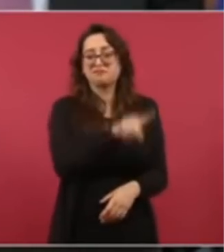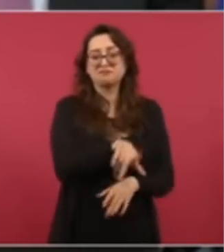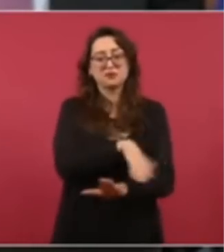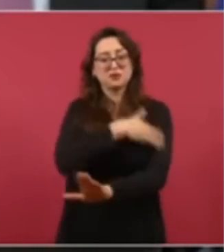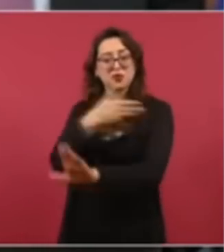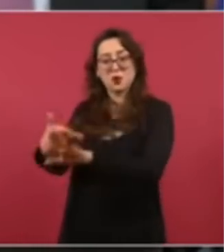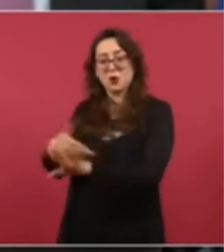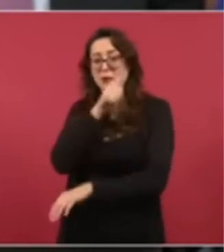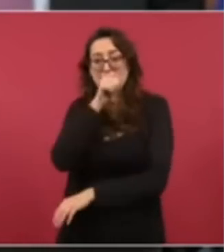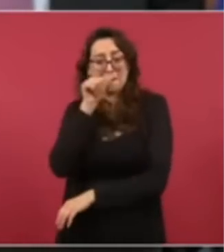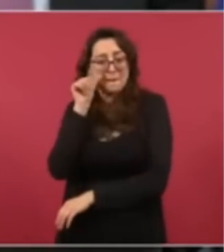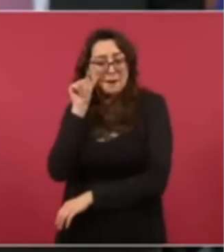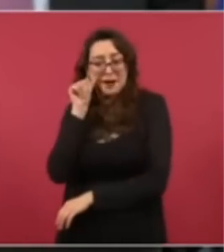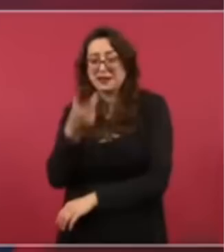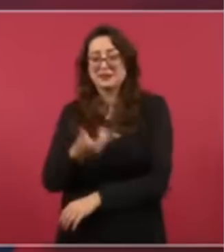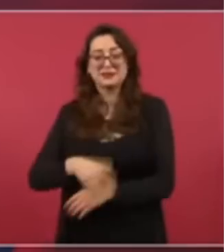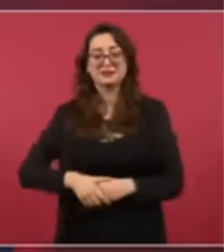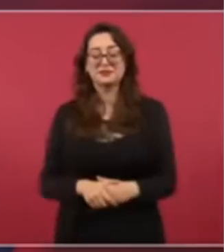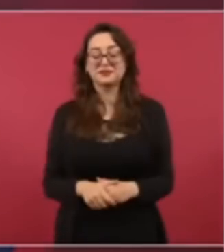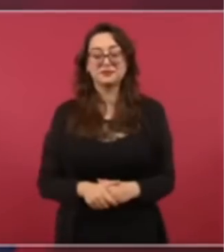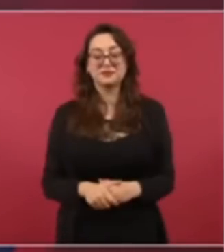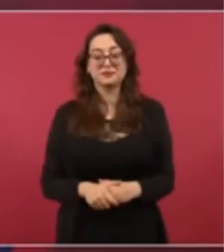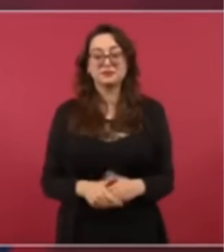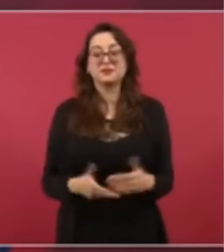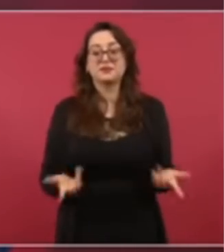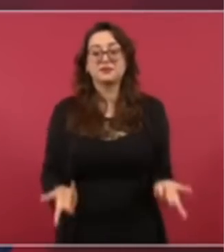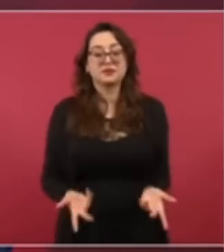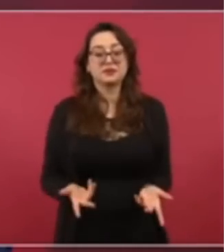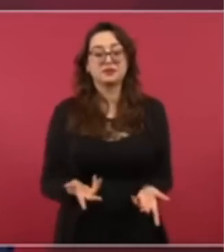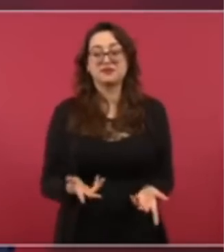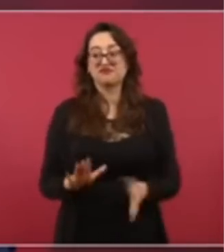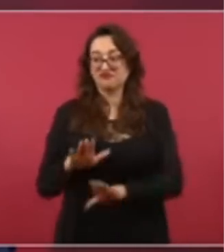también conservadores. Y luego fueron a buscar